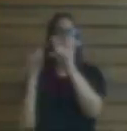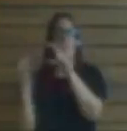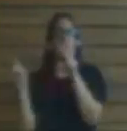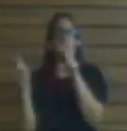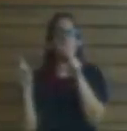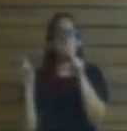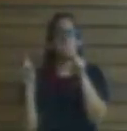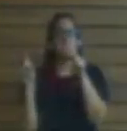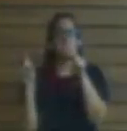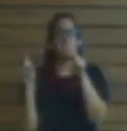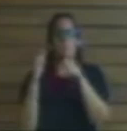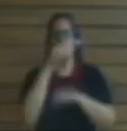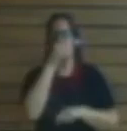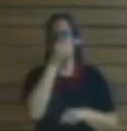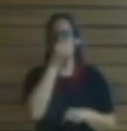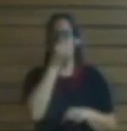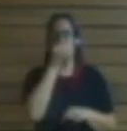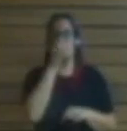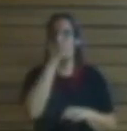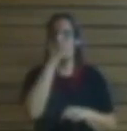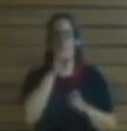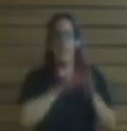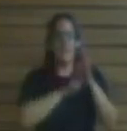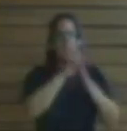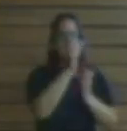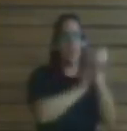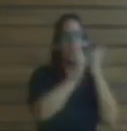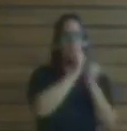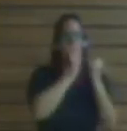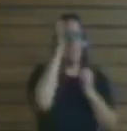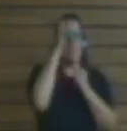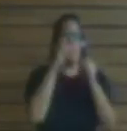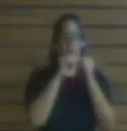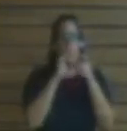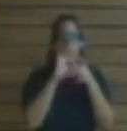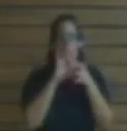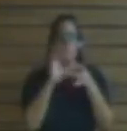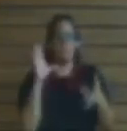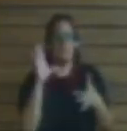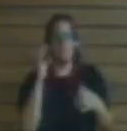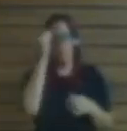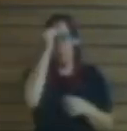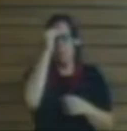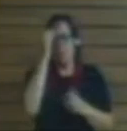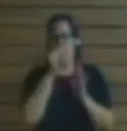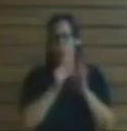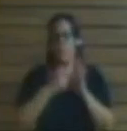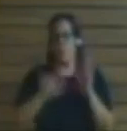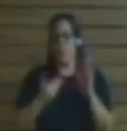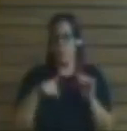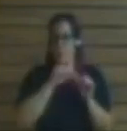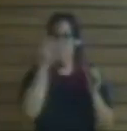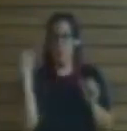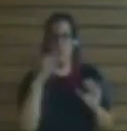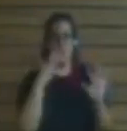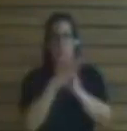la creación de empresas se está desacoplando, creo yo, del crecimiento económico de Navarra. Y voy a dar un dato que es concluyente y que nadie ha sacado en la mañana de hoy. Creo que es